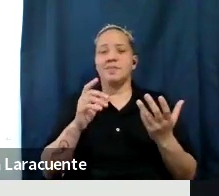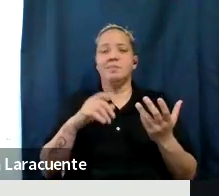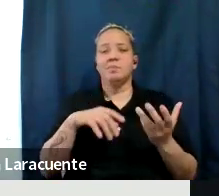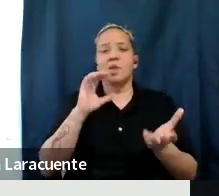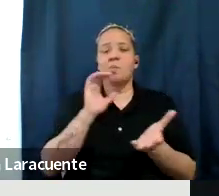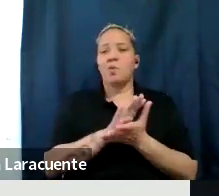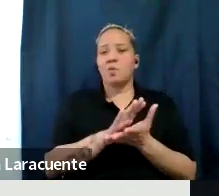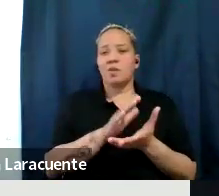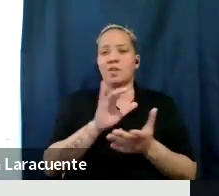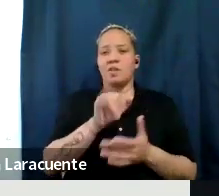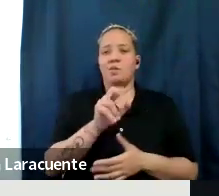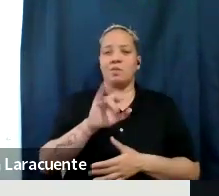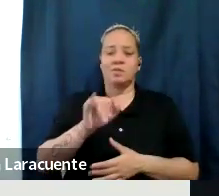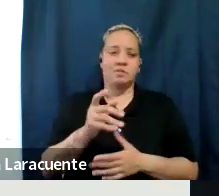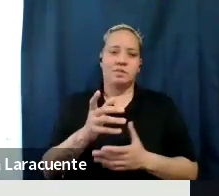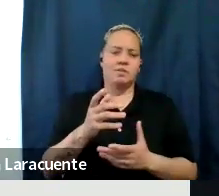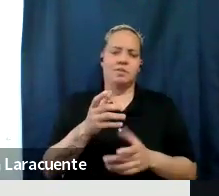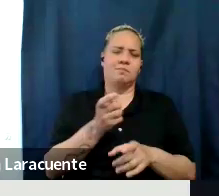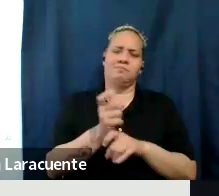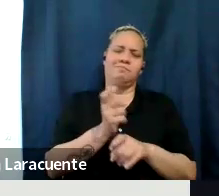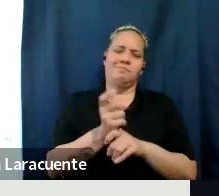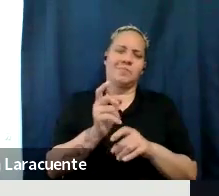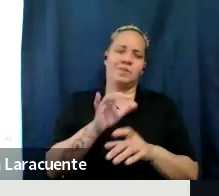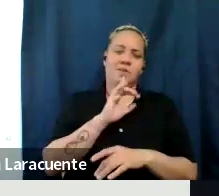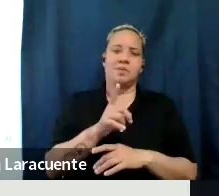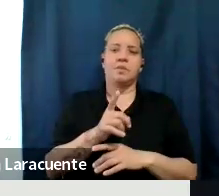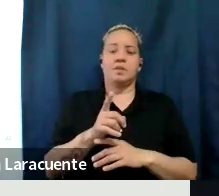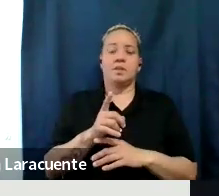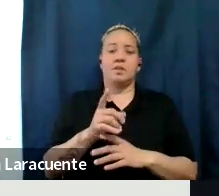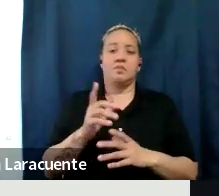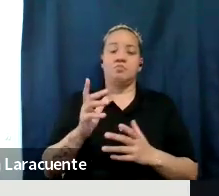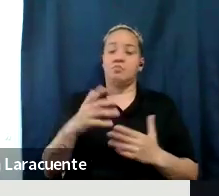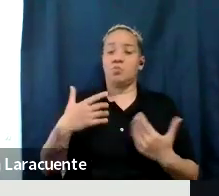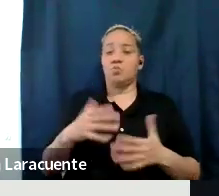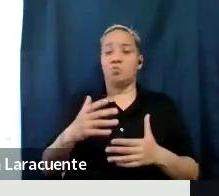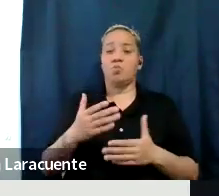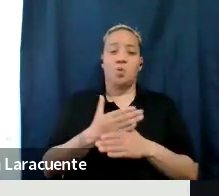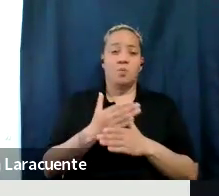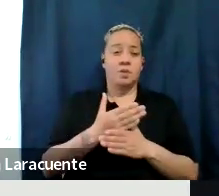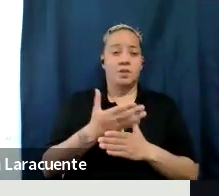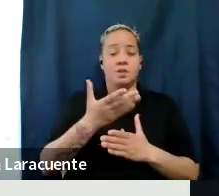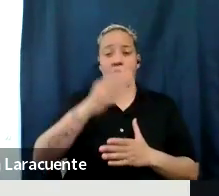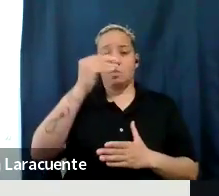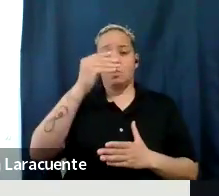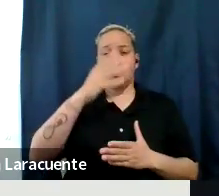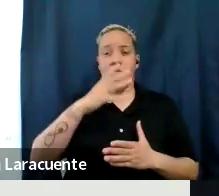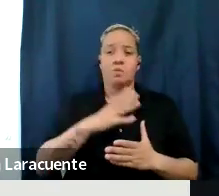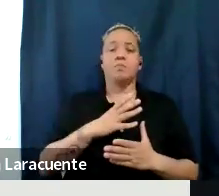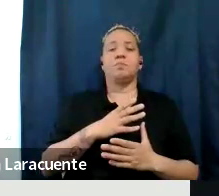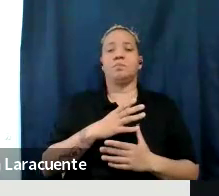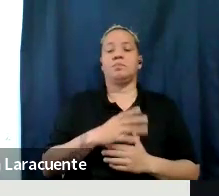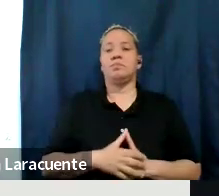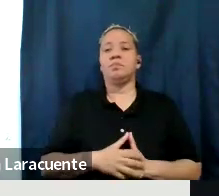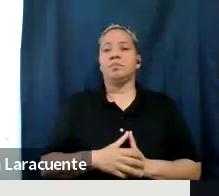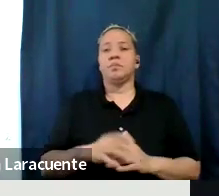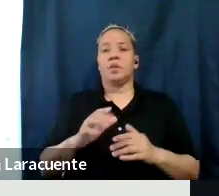Jiménez. Bueno, es una broma porque la verdad que fue un lujo compartir con aquel hombre tan complejo, por otra parte, toda